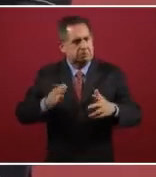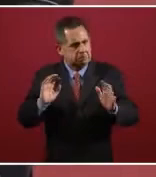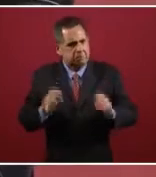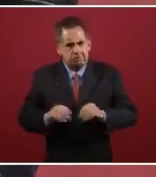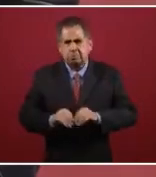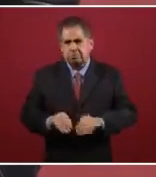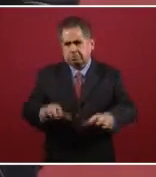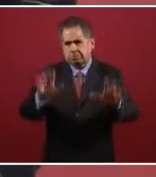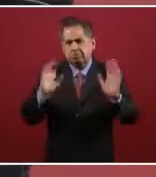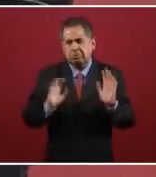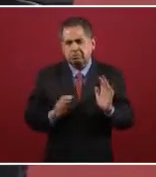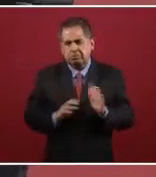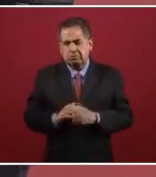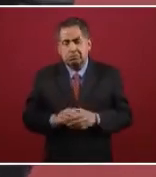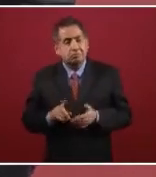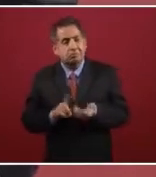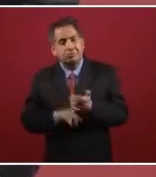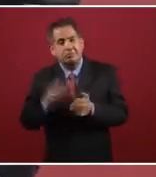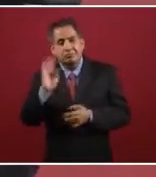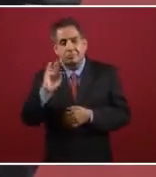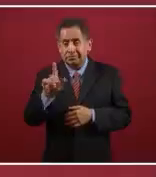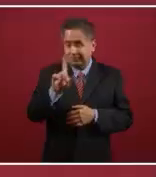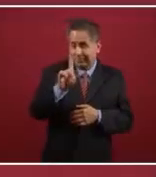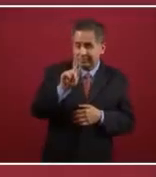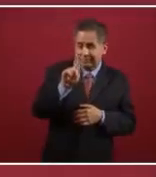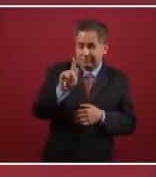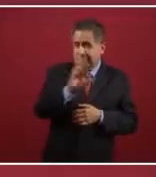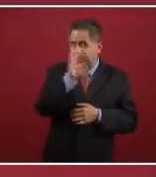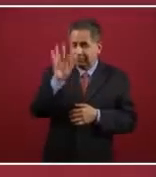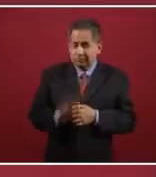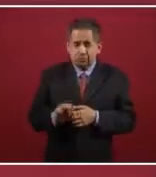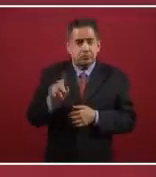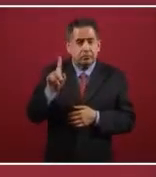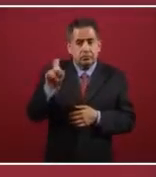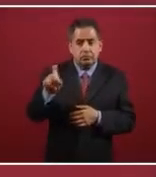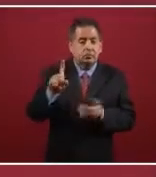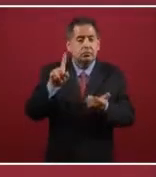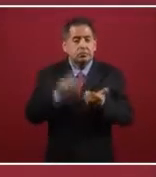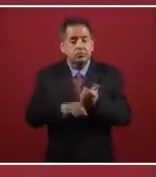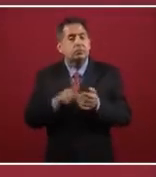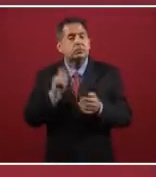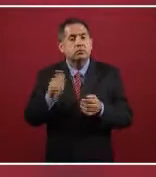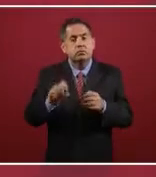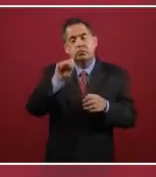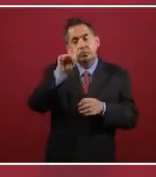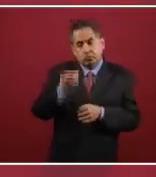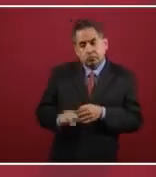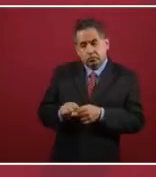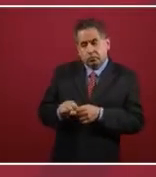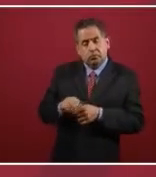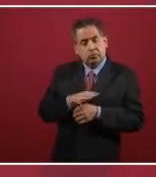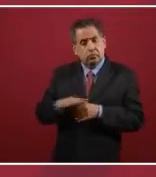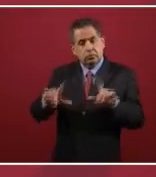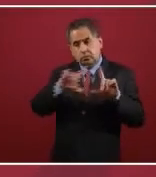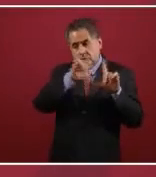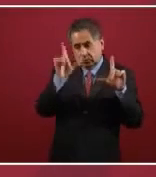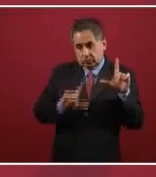si casi el 70% del agua del país está en el sur sureste